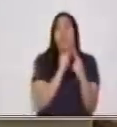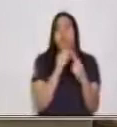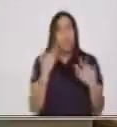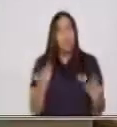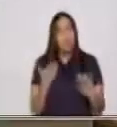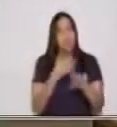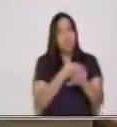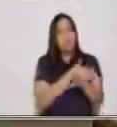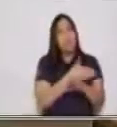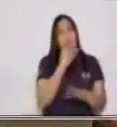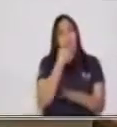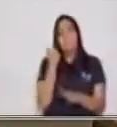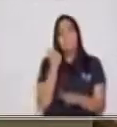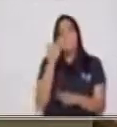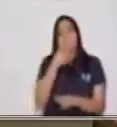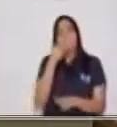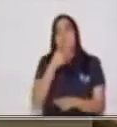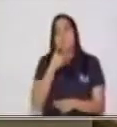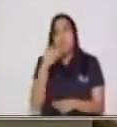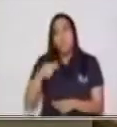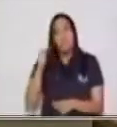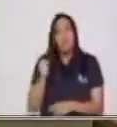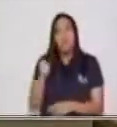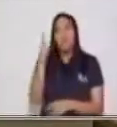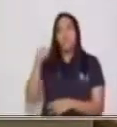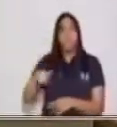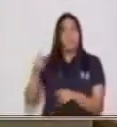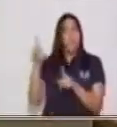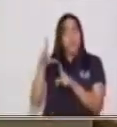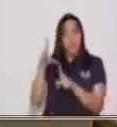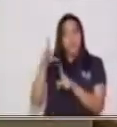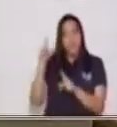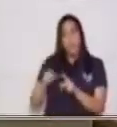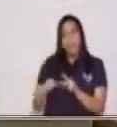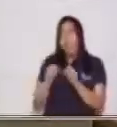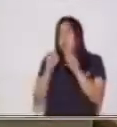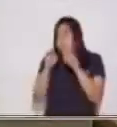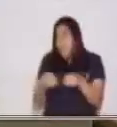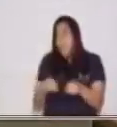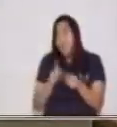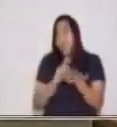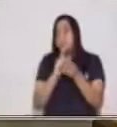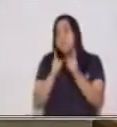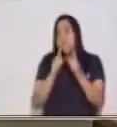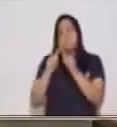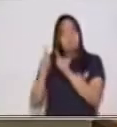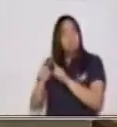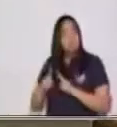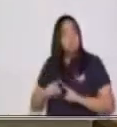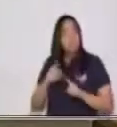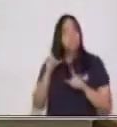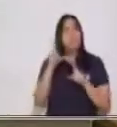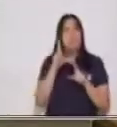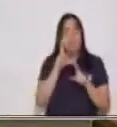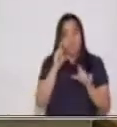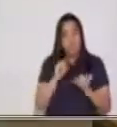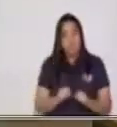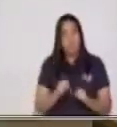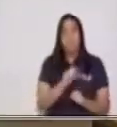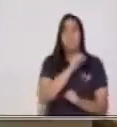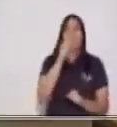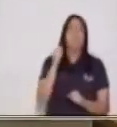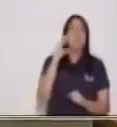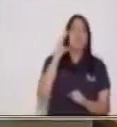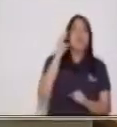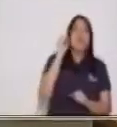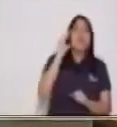Para que se vayan habituando a esas variables. Pero podemos utilizar cualquiera. El cociente,